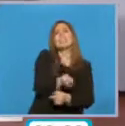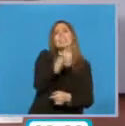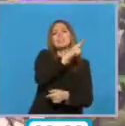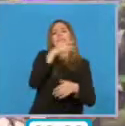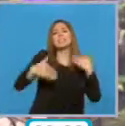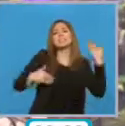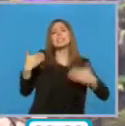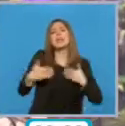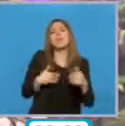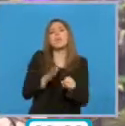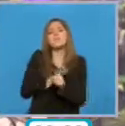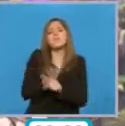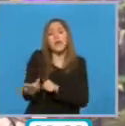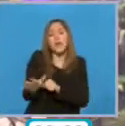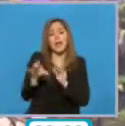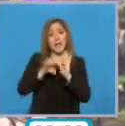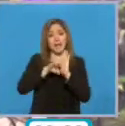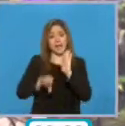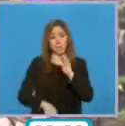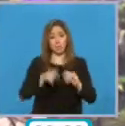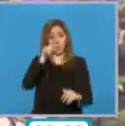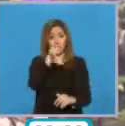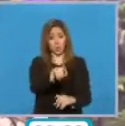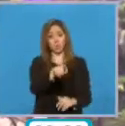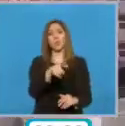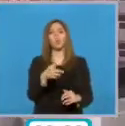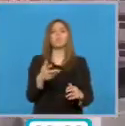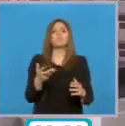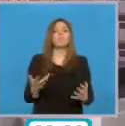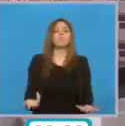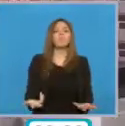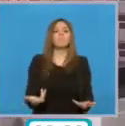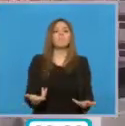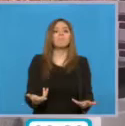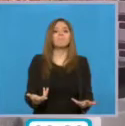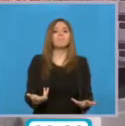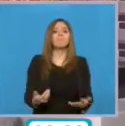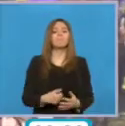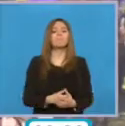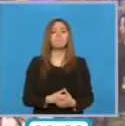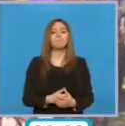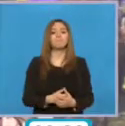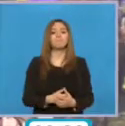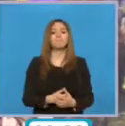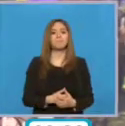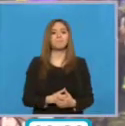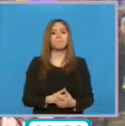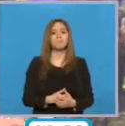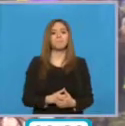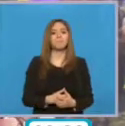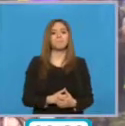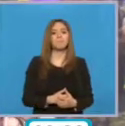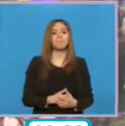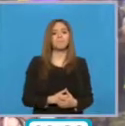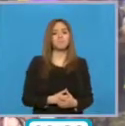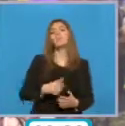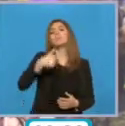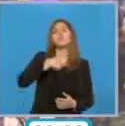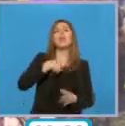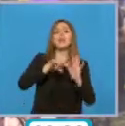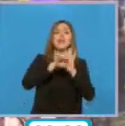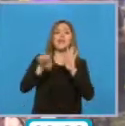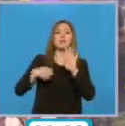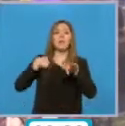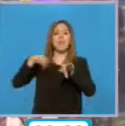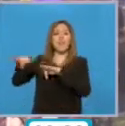que tú comentas, ¿no? Entonces, si nosotros vemos que sí, a lo mejor yo, no sé, soy un agente de seguros, a lo mejor, ¿no?